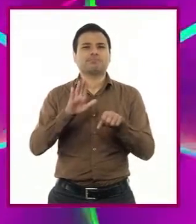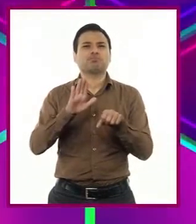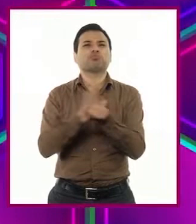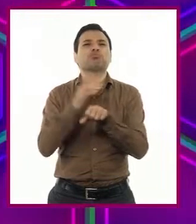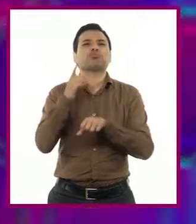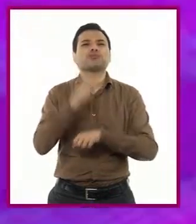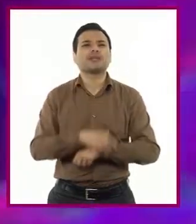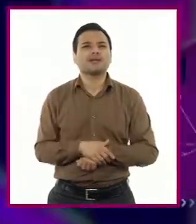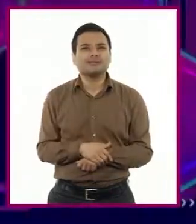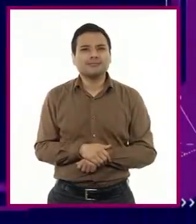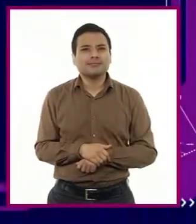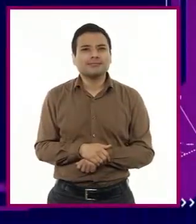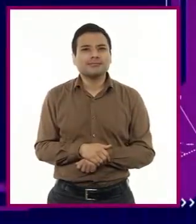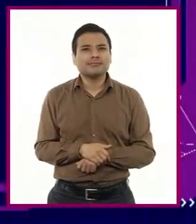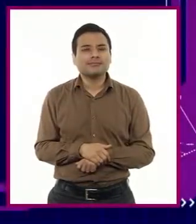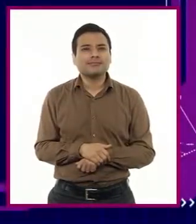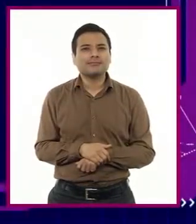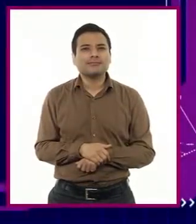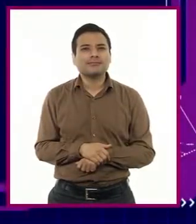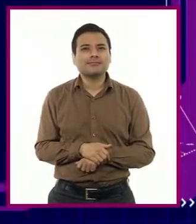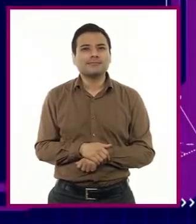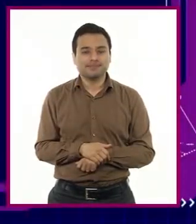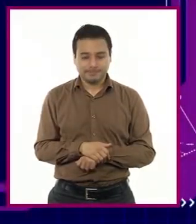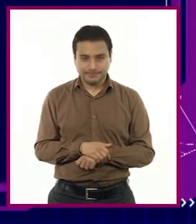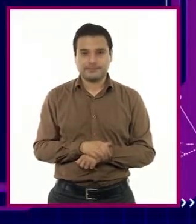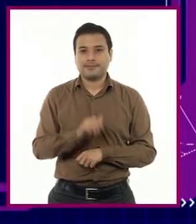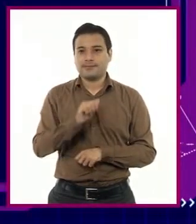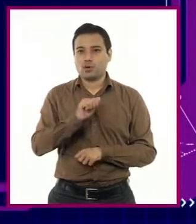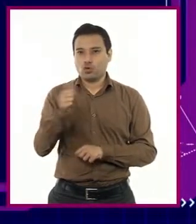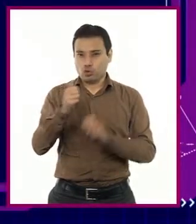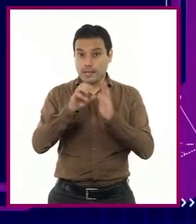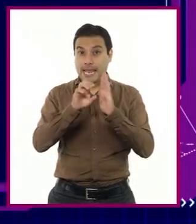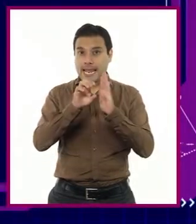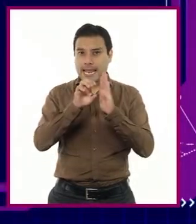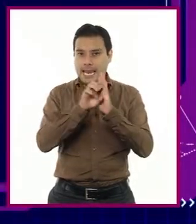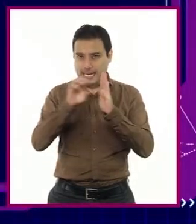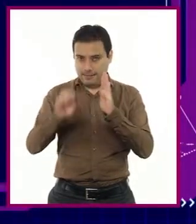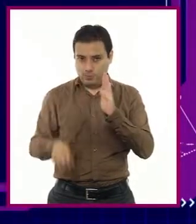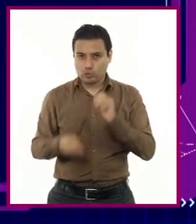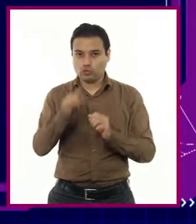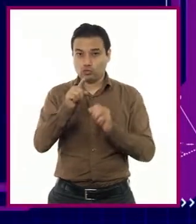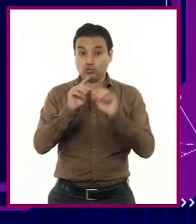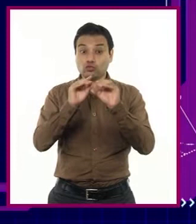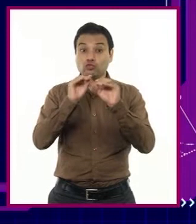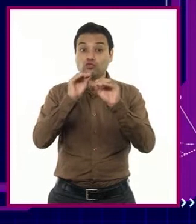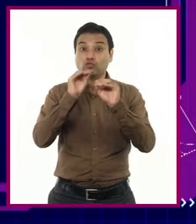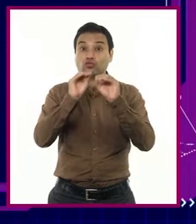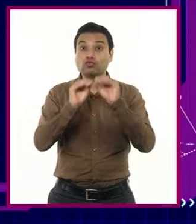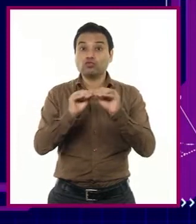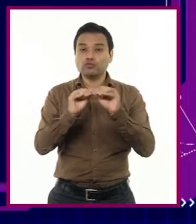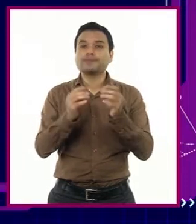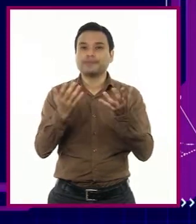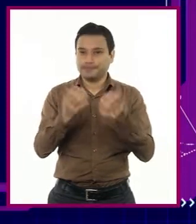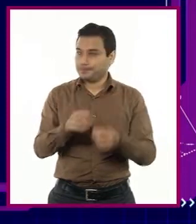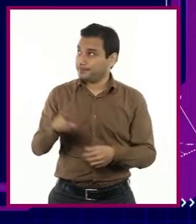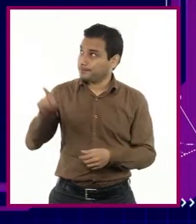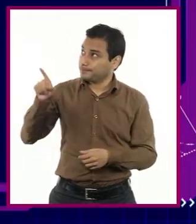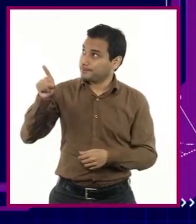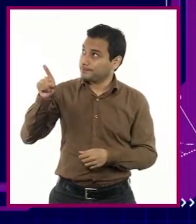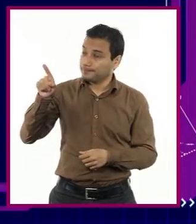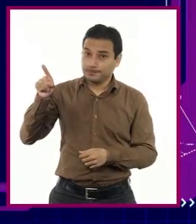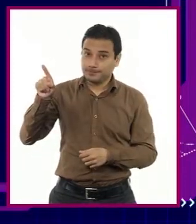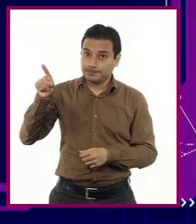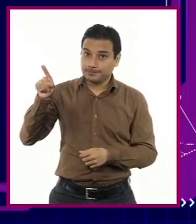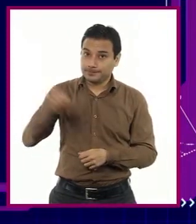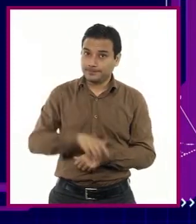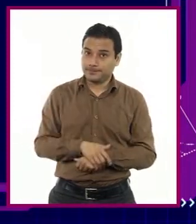triángulos? Como siguiente ejemplo, debemos construir un triángulo que posea dos lados de 5 centímetros y que el ángulo que se